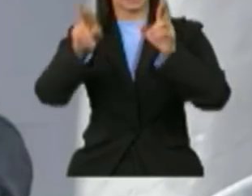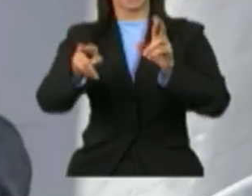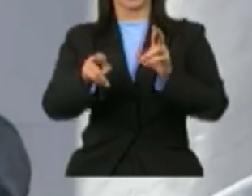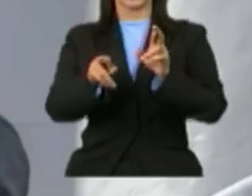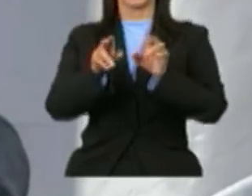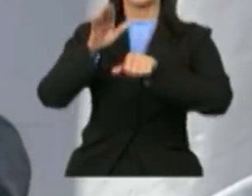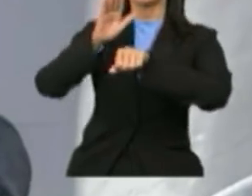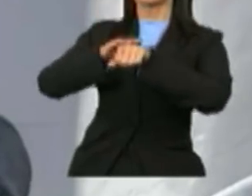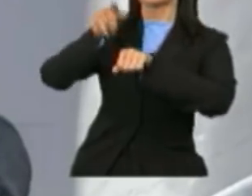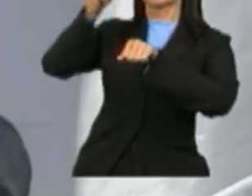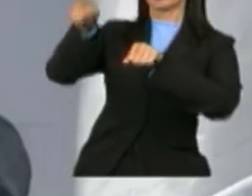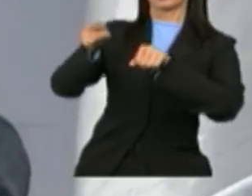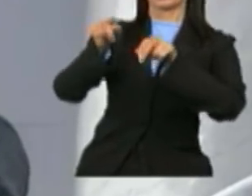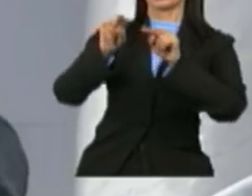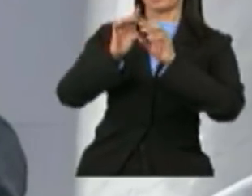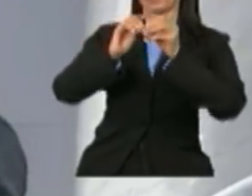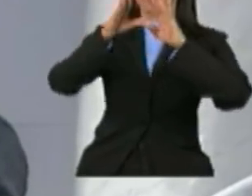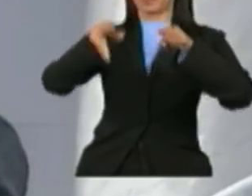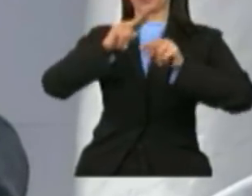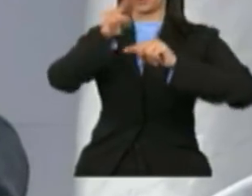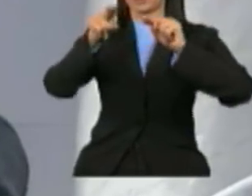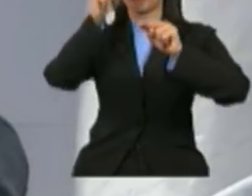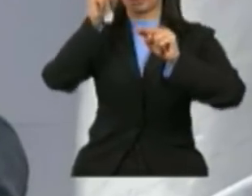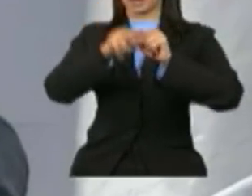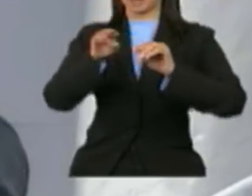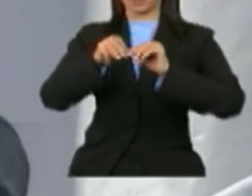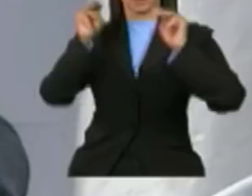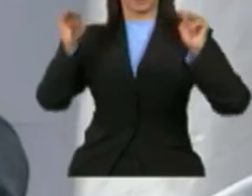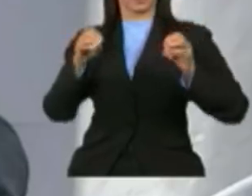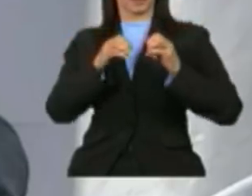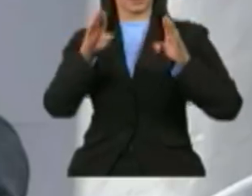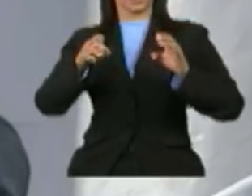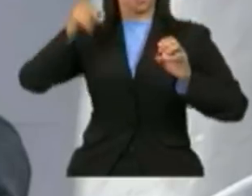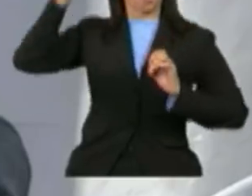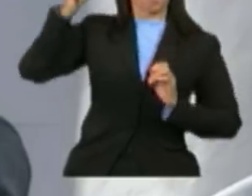Nacional de Epidemiología, hecha de manera obligatoria.